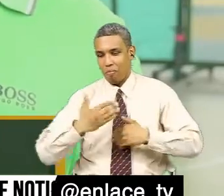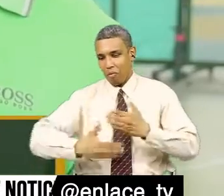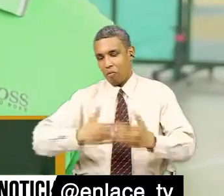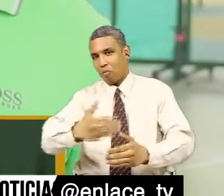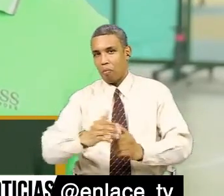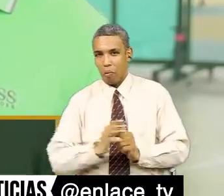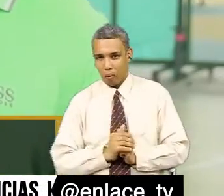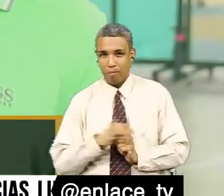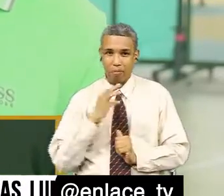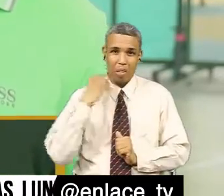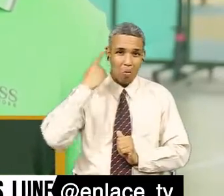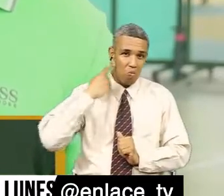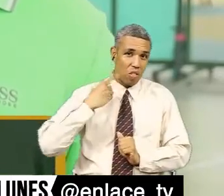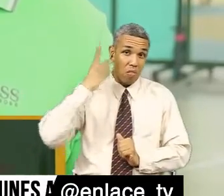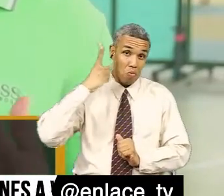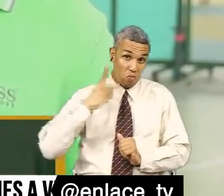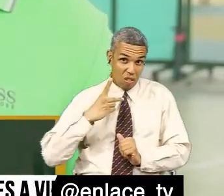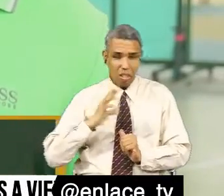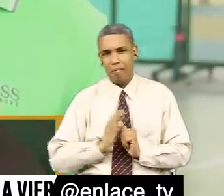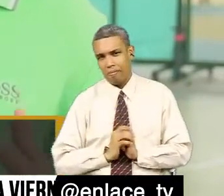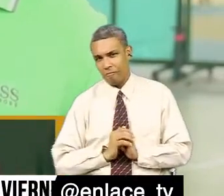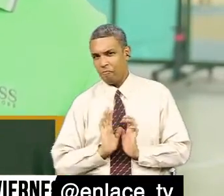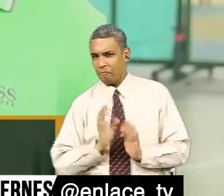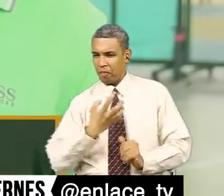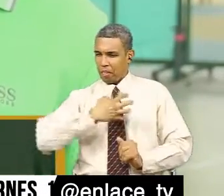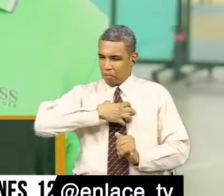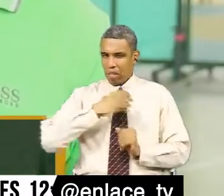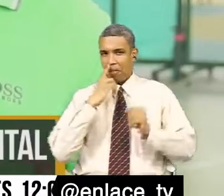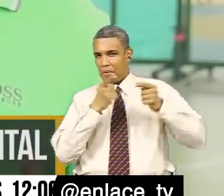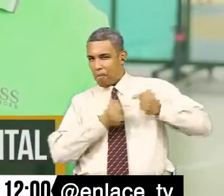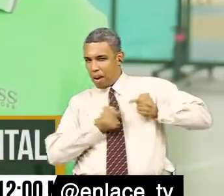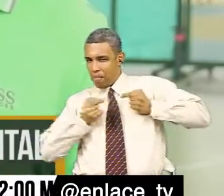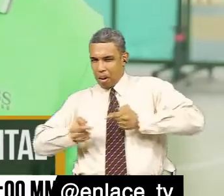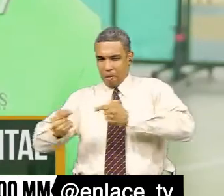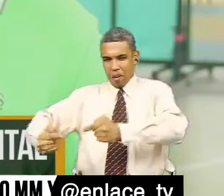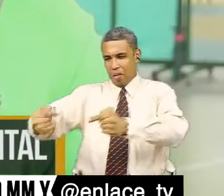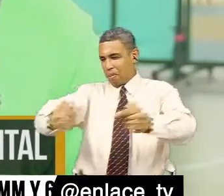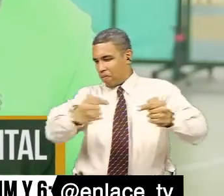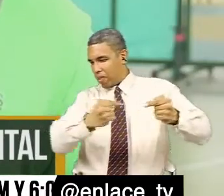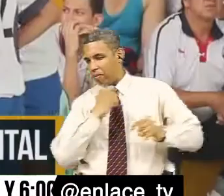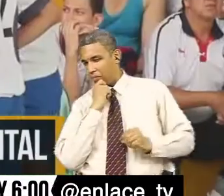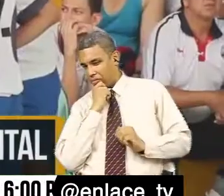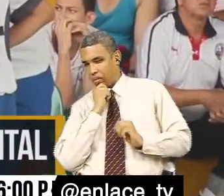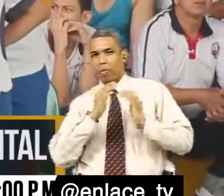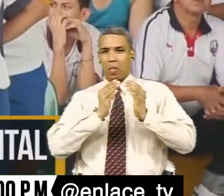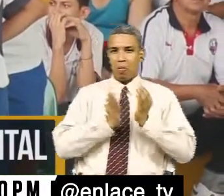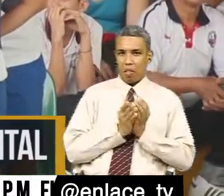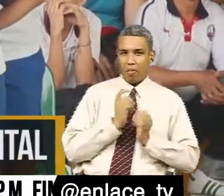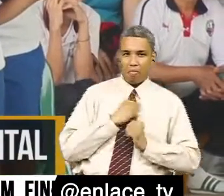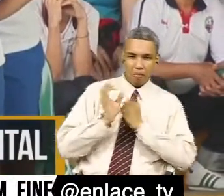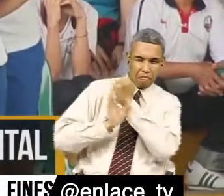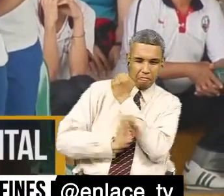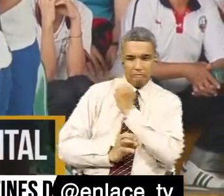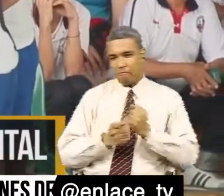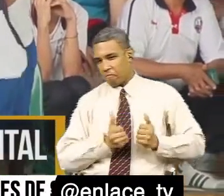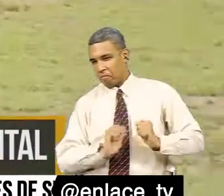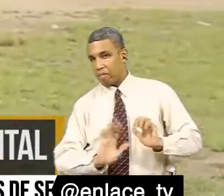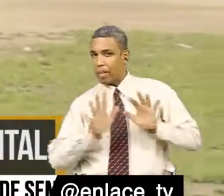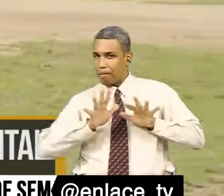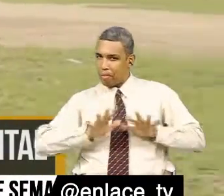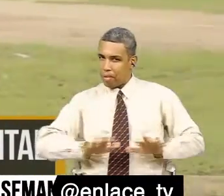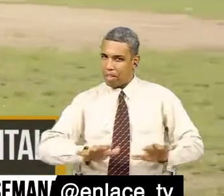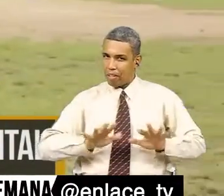Estos dos días de competencia lo vamos a evaluar, lo vamos a fortalecer, a socializar con las diversas instituciones educativas. El licenciado John Jairo Toro, promotor